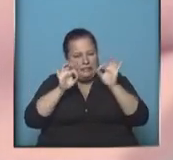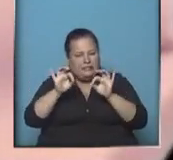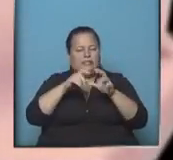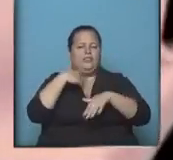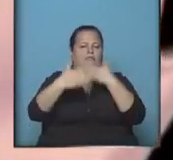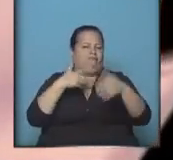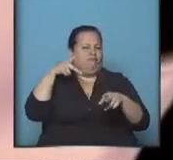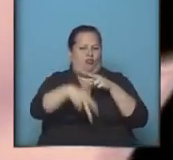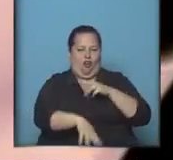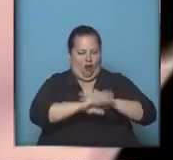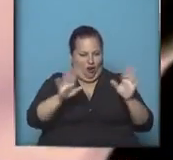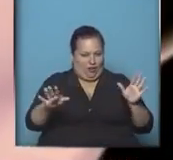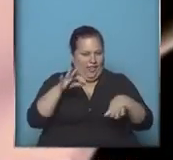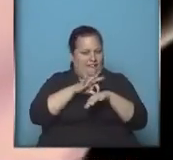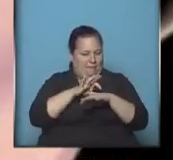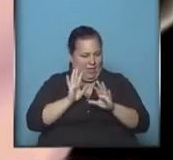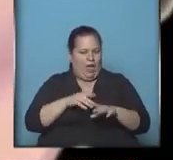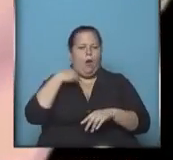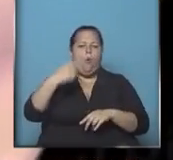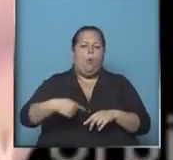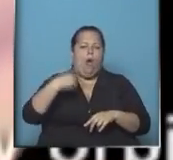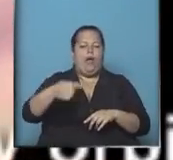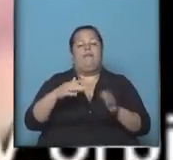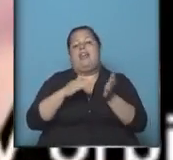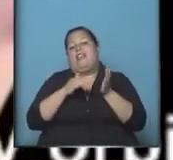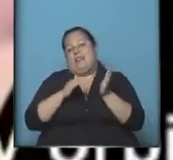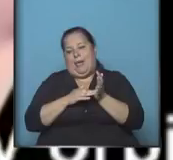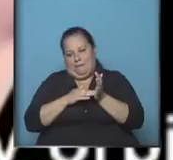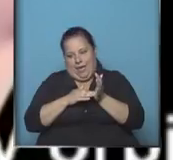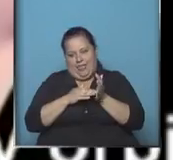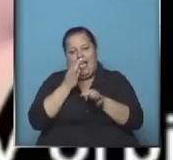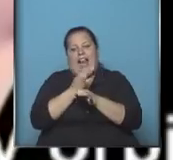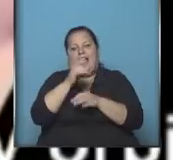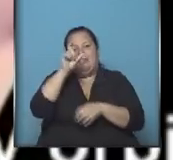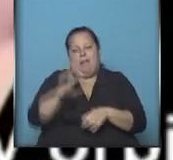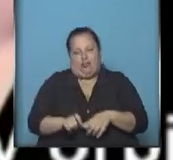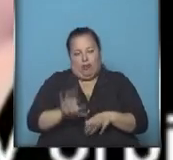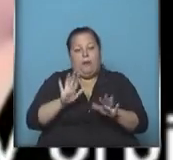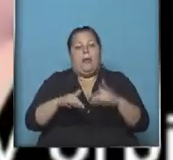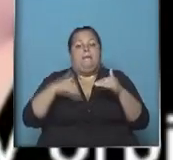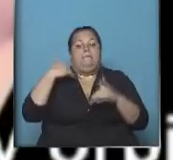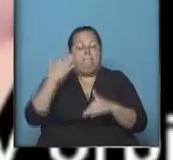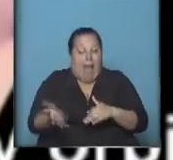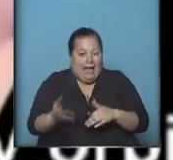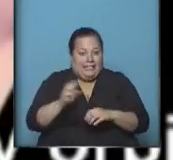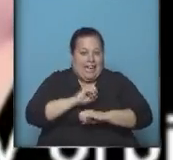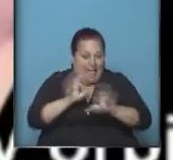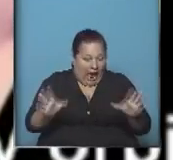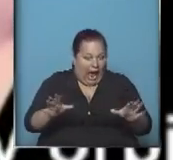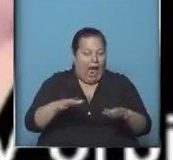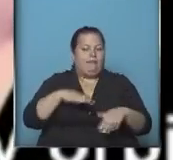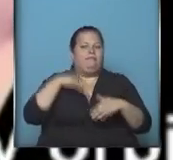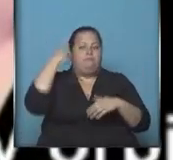la evolución natural de la enfermedad cada cuanto dependiendo del tipo de paciente pero cuanto más seria do más